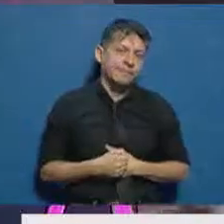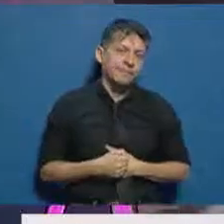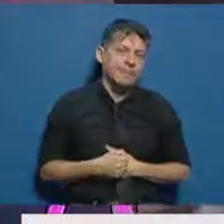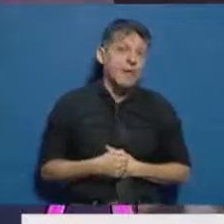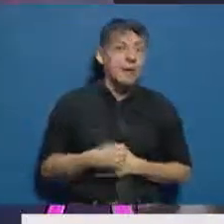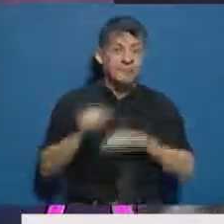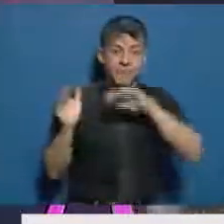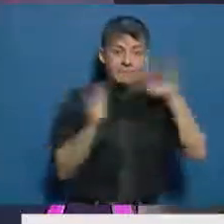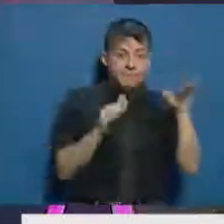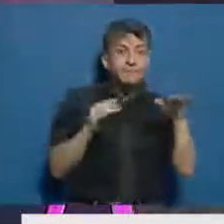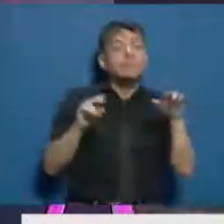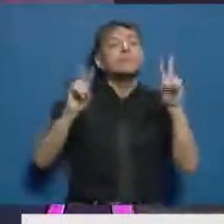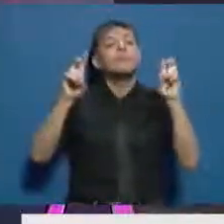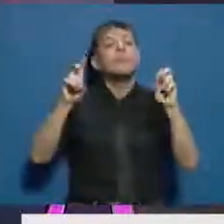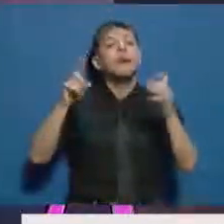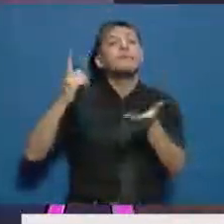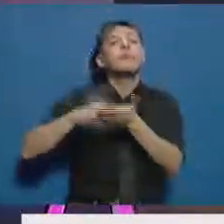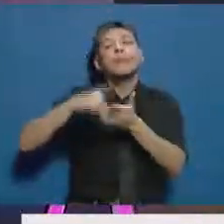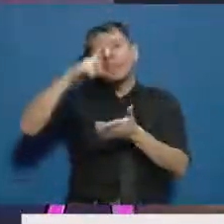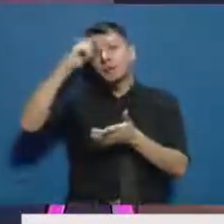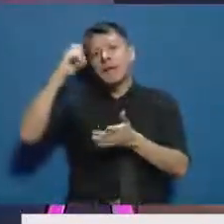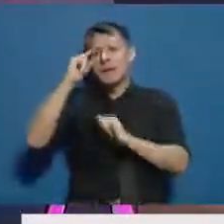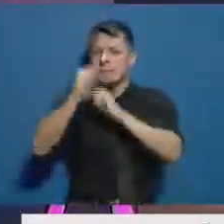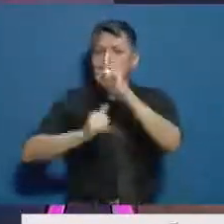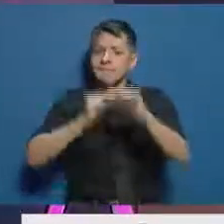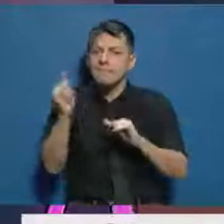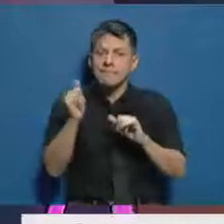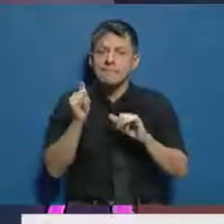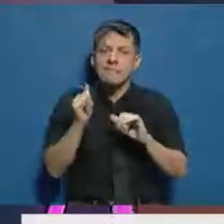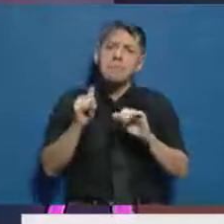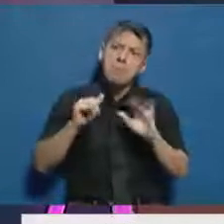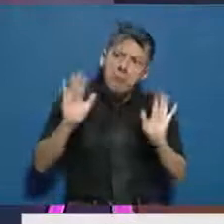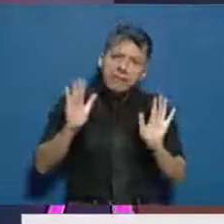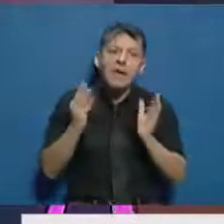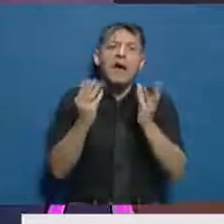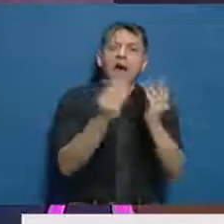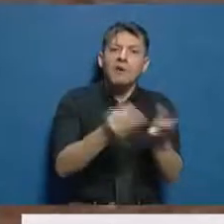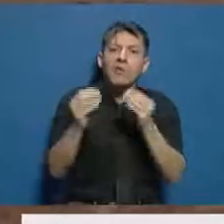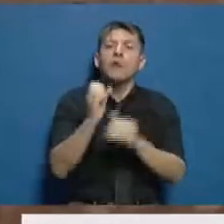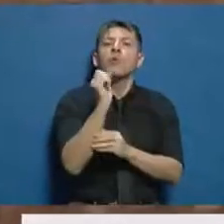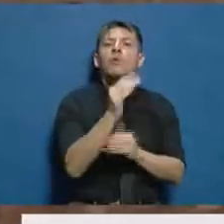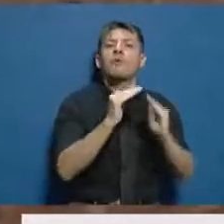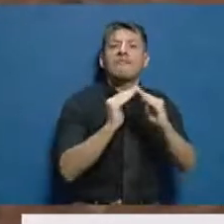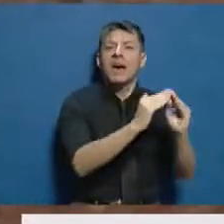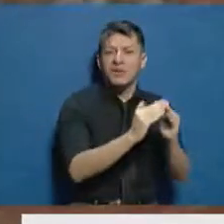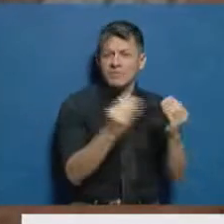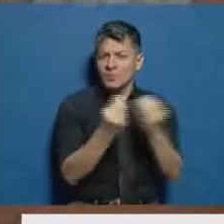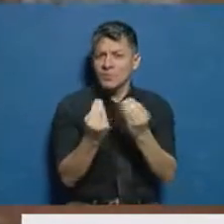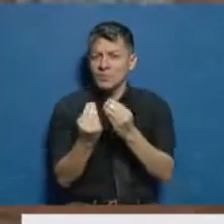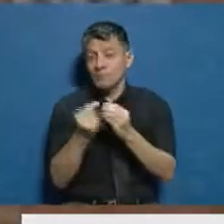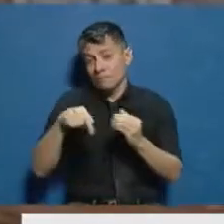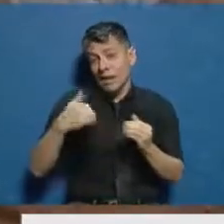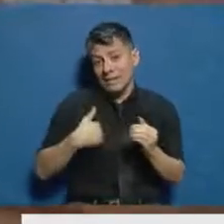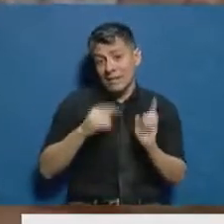Momento de hablar de una medida nacional que en principio beneficiaría a muchos clubes de barrio de la Argentina. Por ende, también aquí